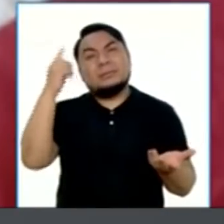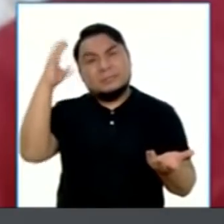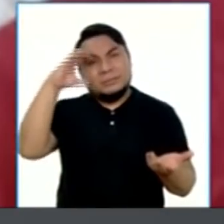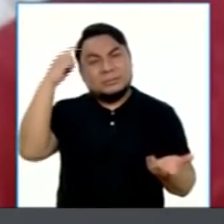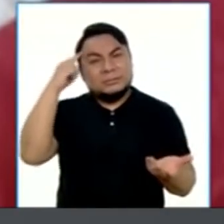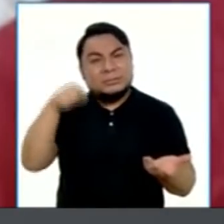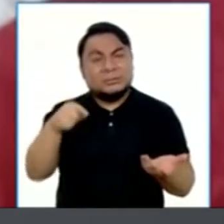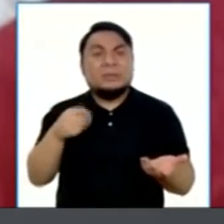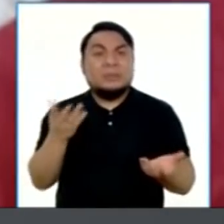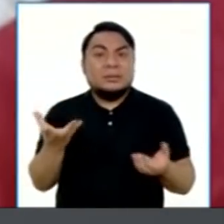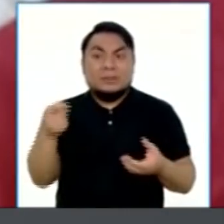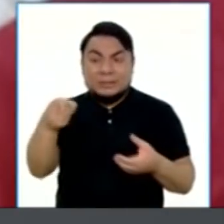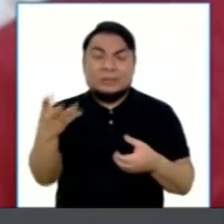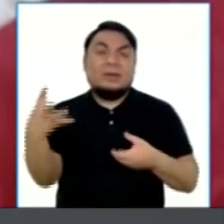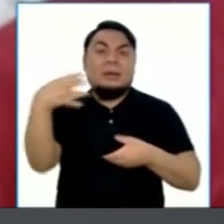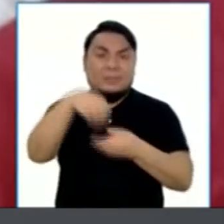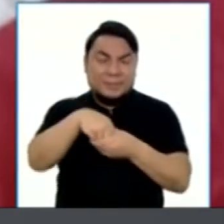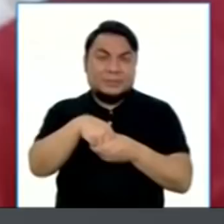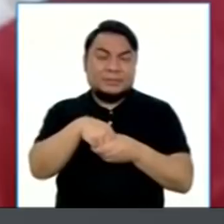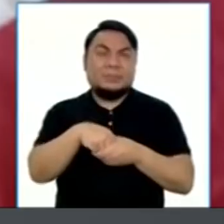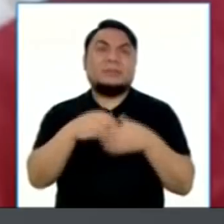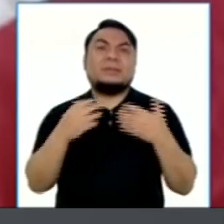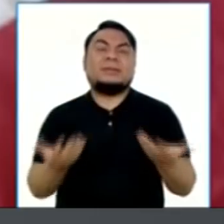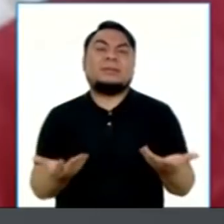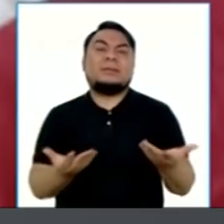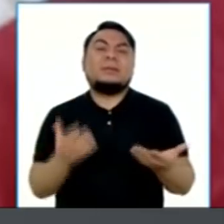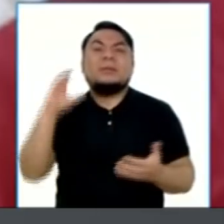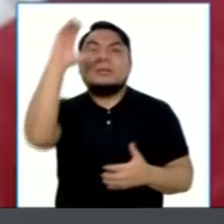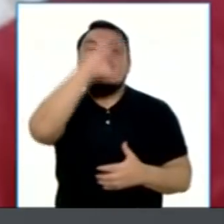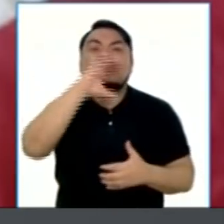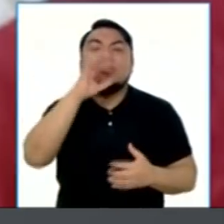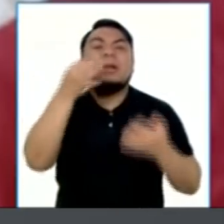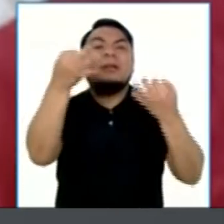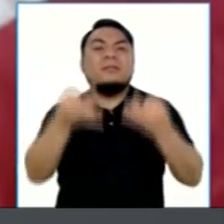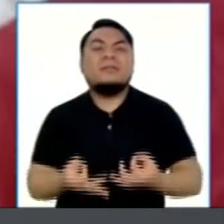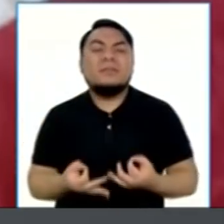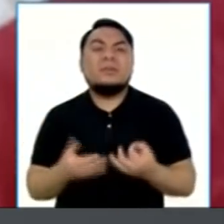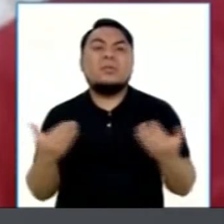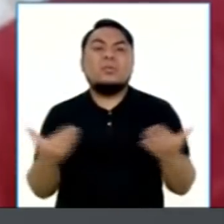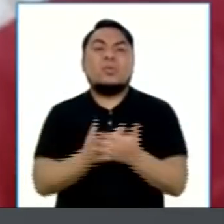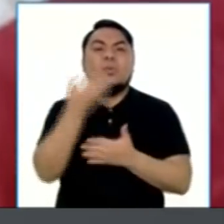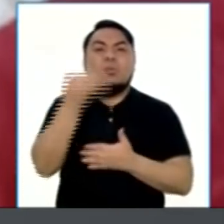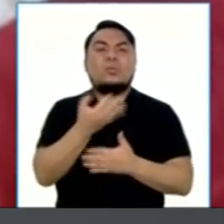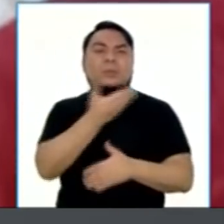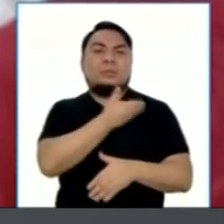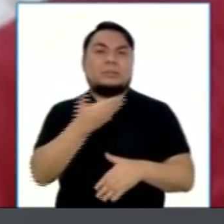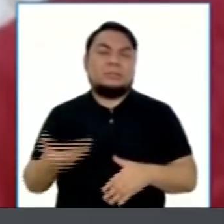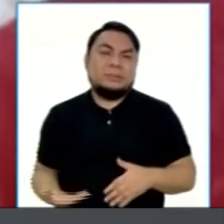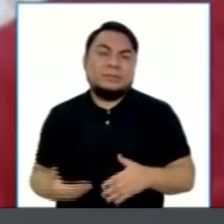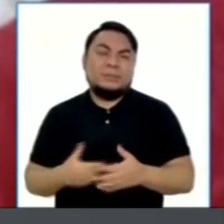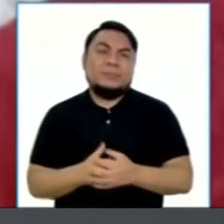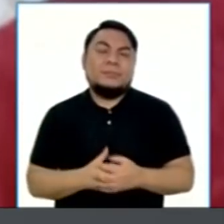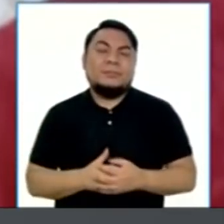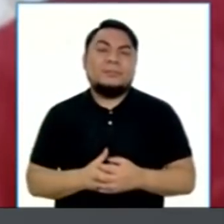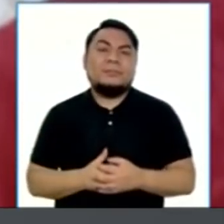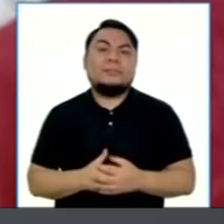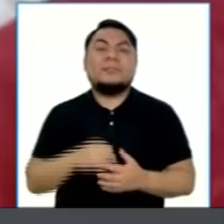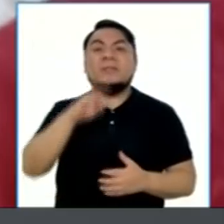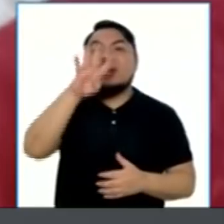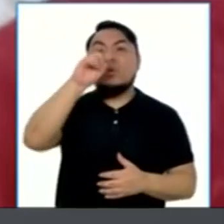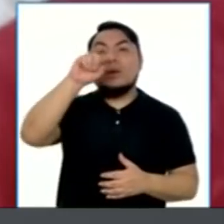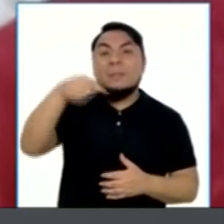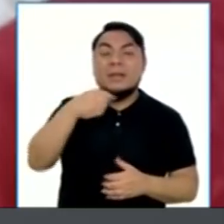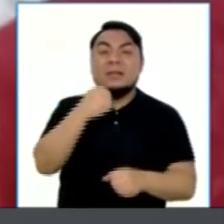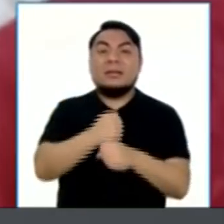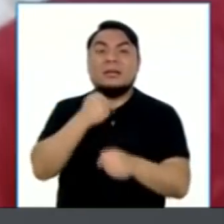concepto. Esa es parte de buscar la eficiencia y la modernización del Estado, ¿no?